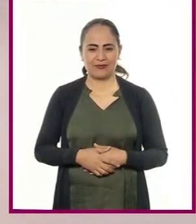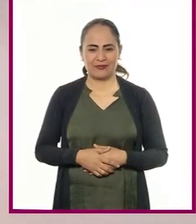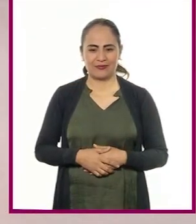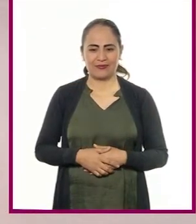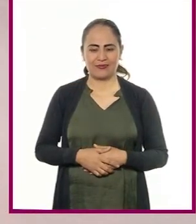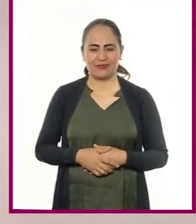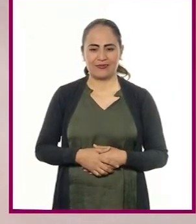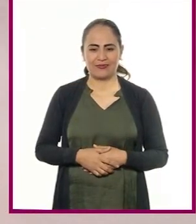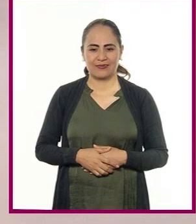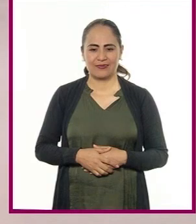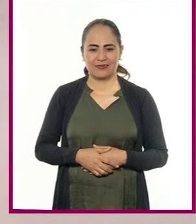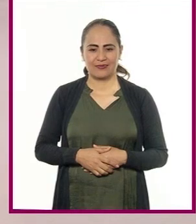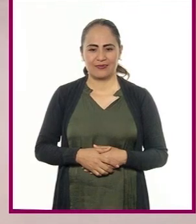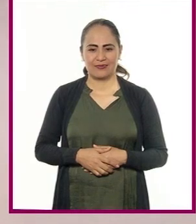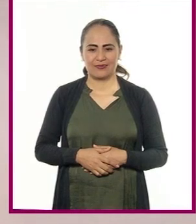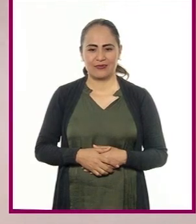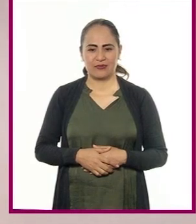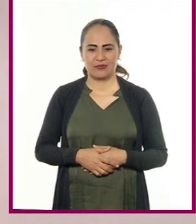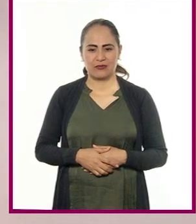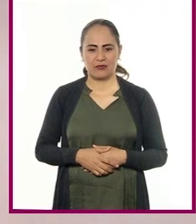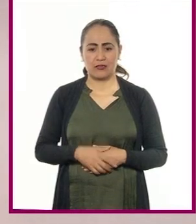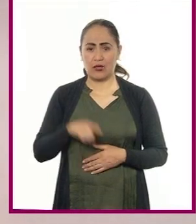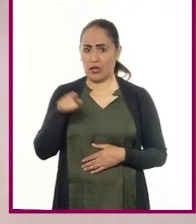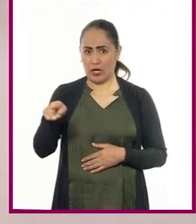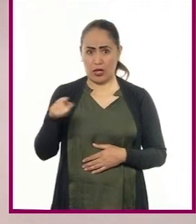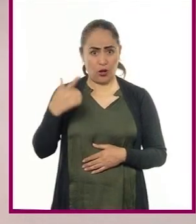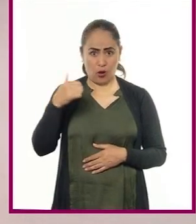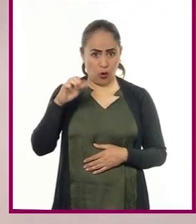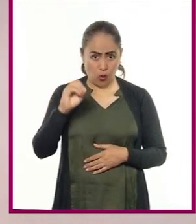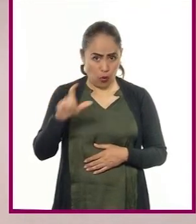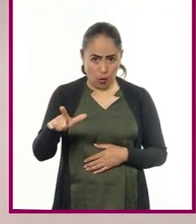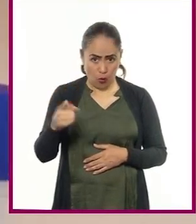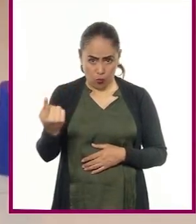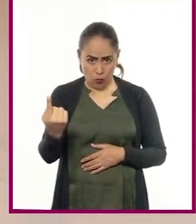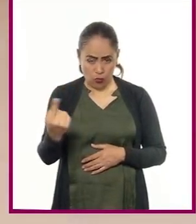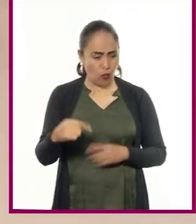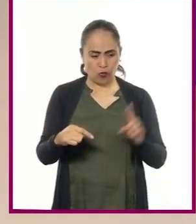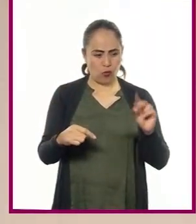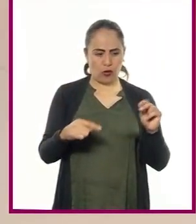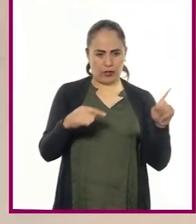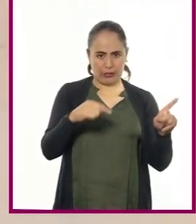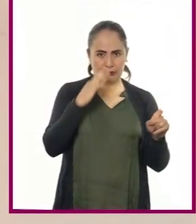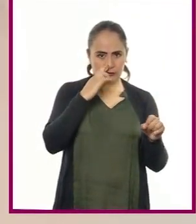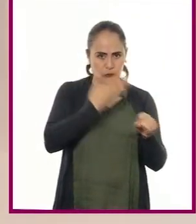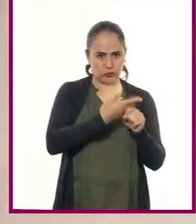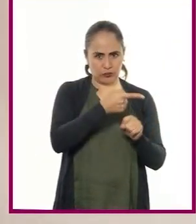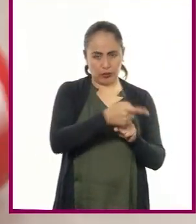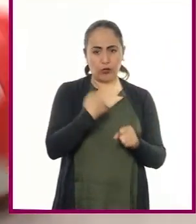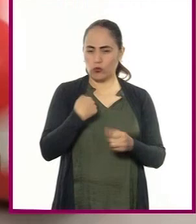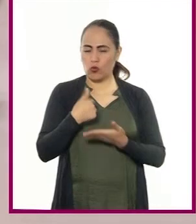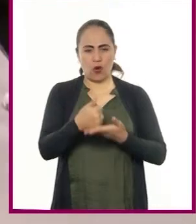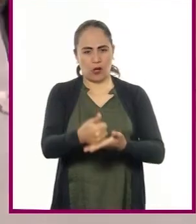Oh. Entonces el comodín no puede meter gol. No, solamente el otro. Yo le ayudo.